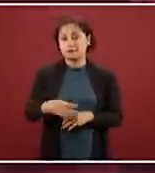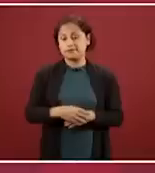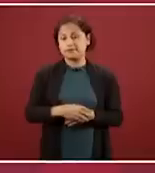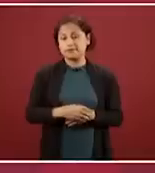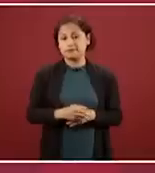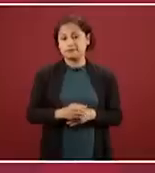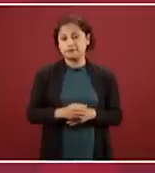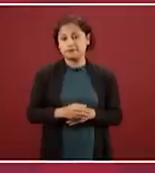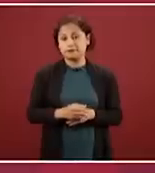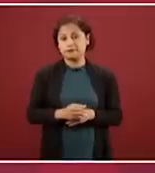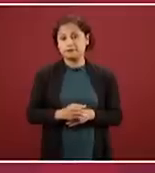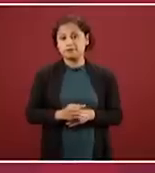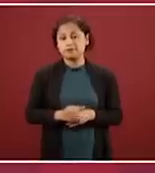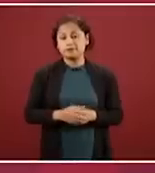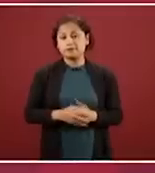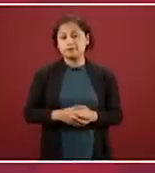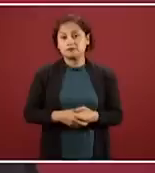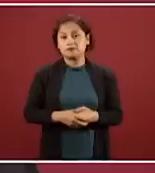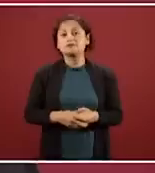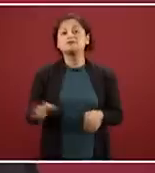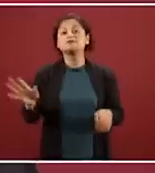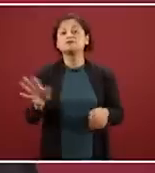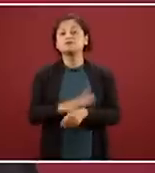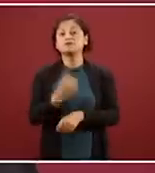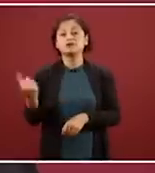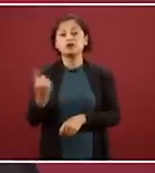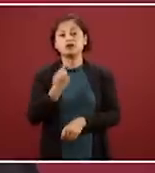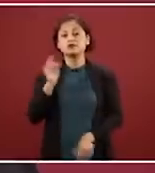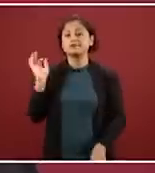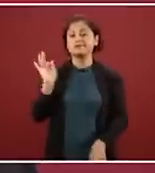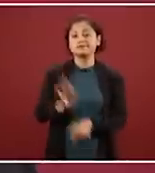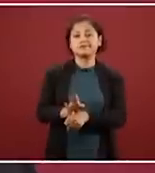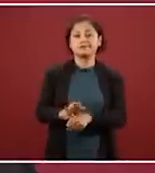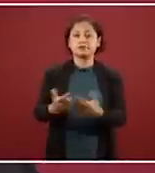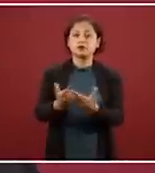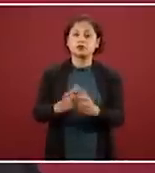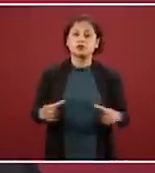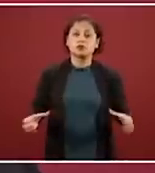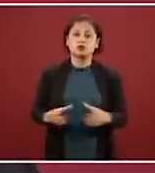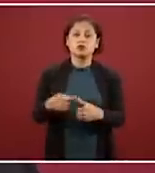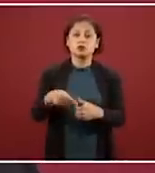de proteger a una organización delictiva.